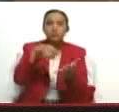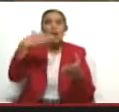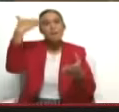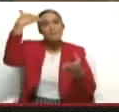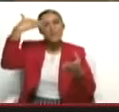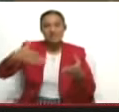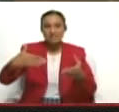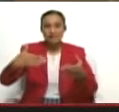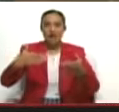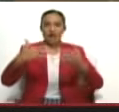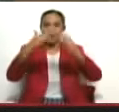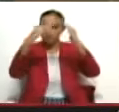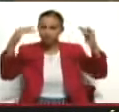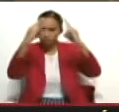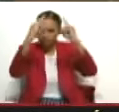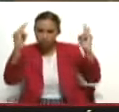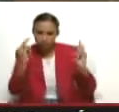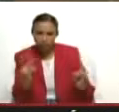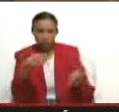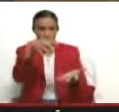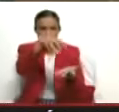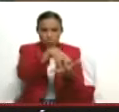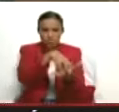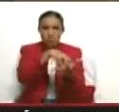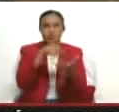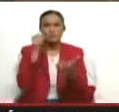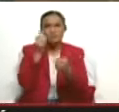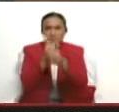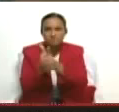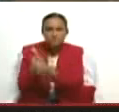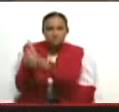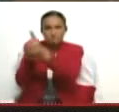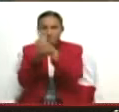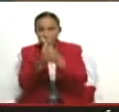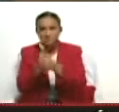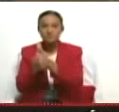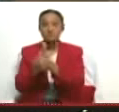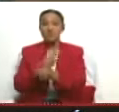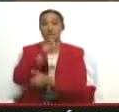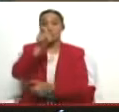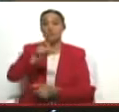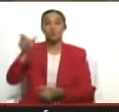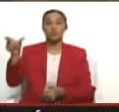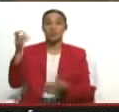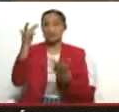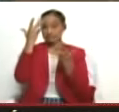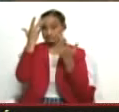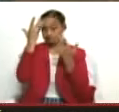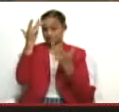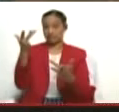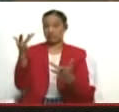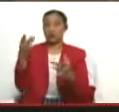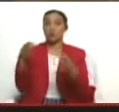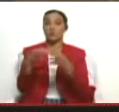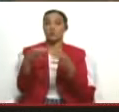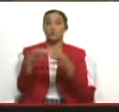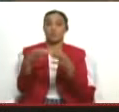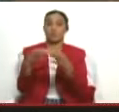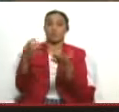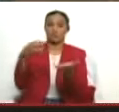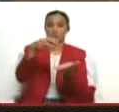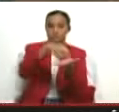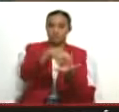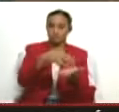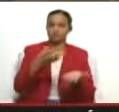reserva como inteligencia del Estado venezolano y de los componentes respectivo de la Fuerza Armada